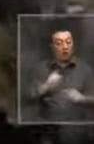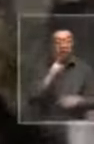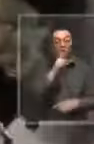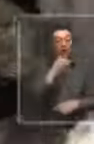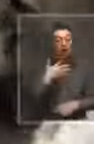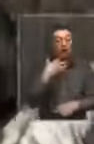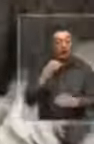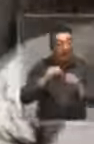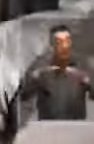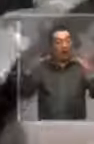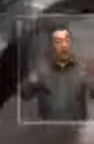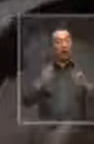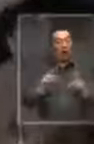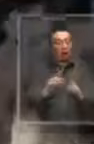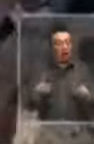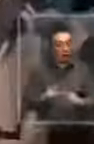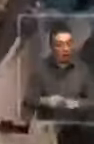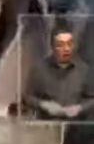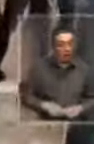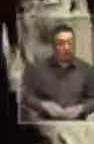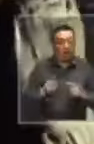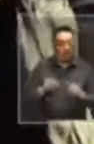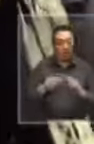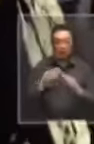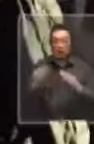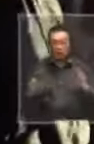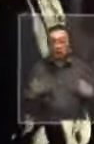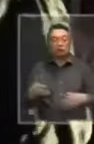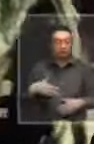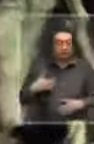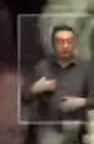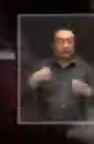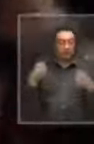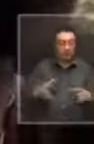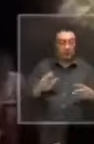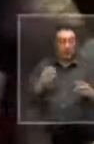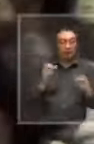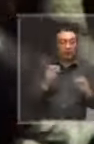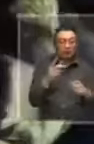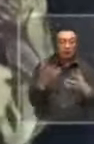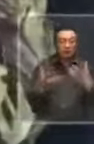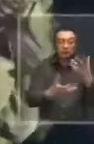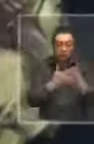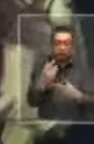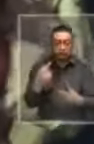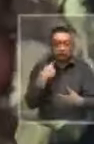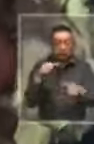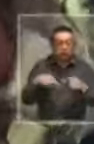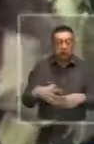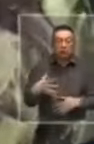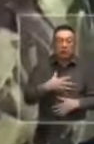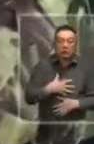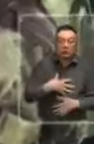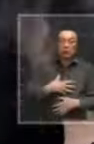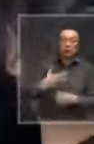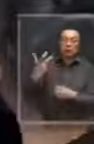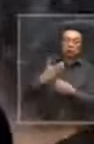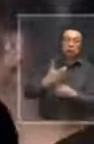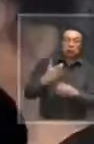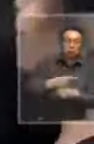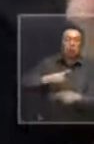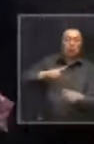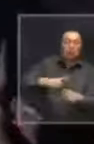Espera que el escenario cambie para estos vecinos, que además de lamentar pérdidas y sobrevivir a los incendios, lidian con el temor de ser víctimas